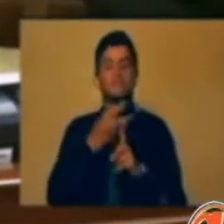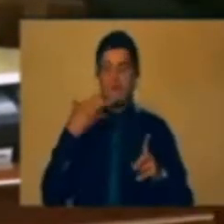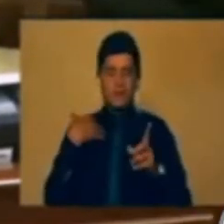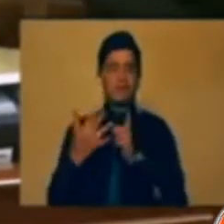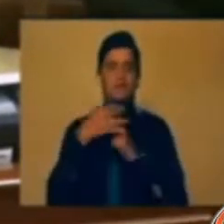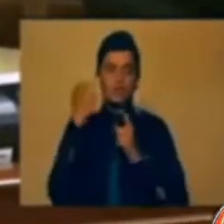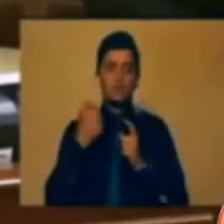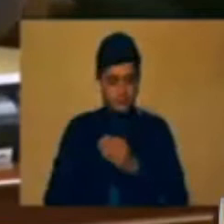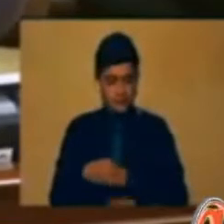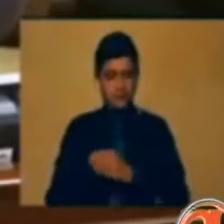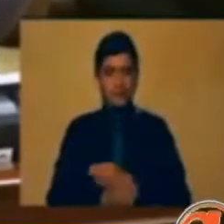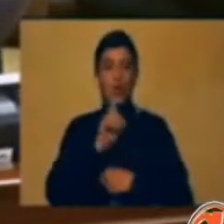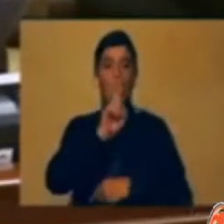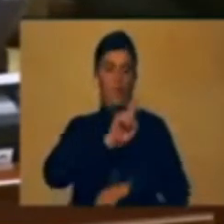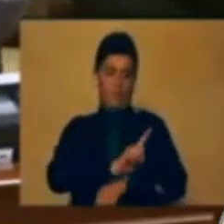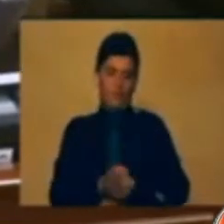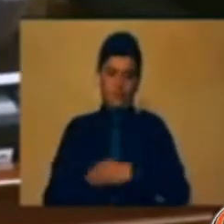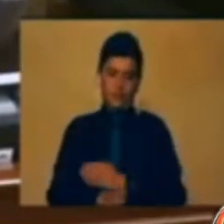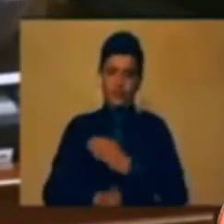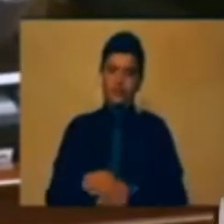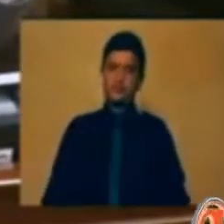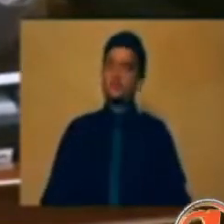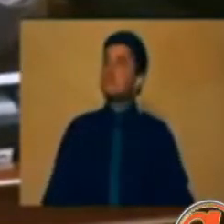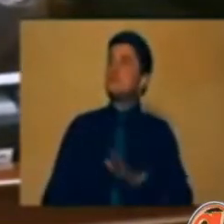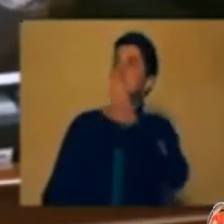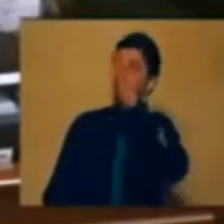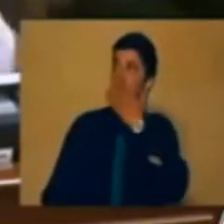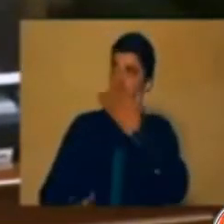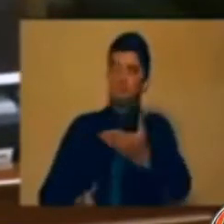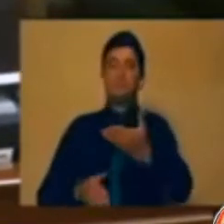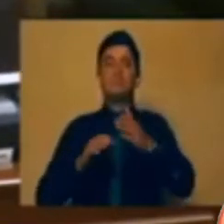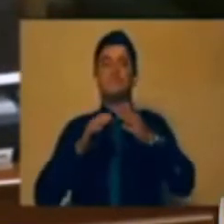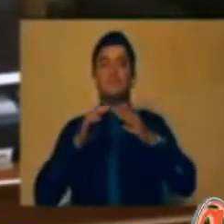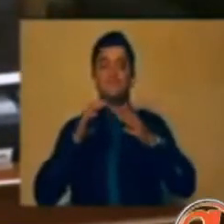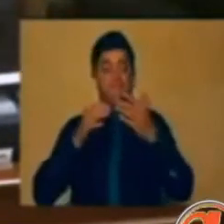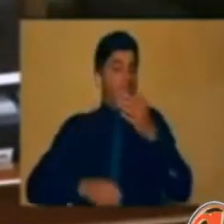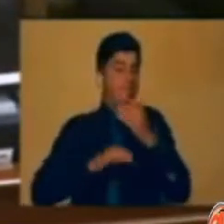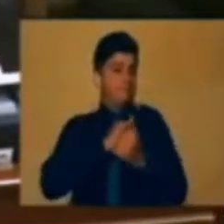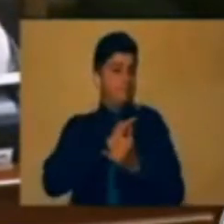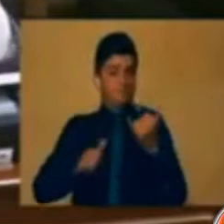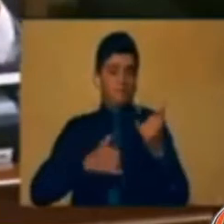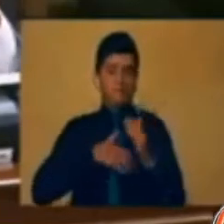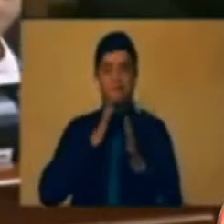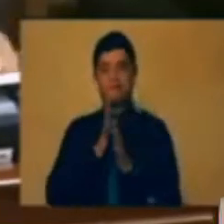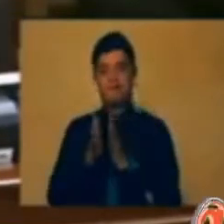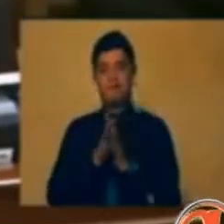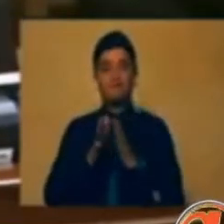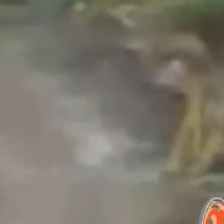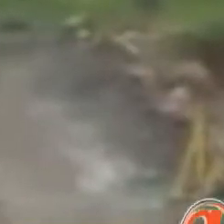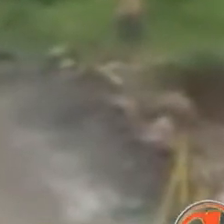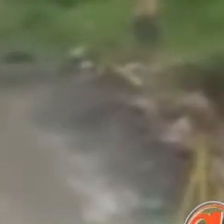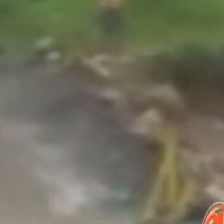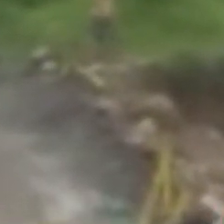como habitantes de Arauca. El líder político por el Departamento de Arauca le exigió a los representantes del Gobierno Nacional que asistieron a este